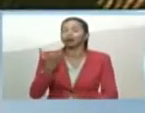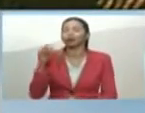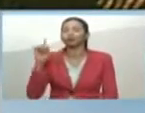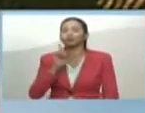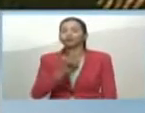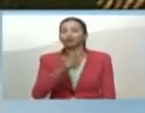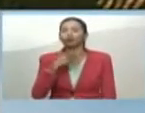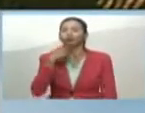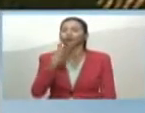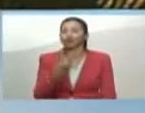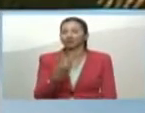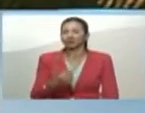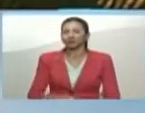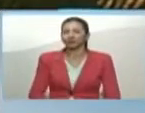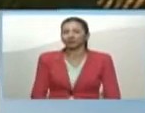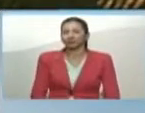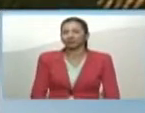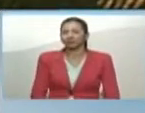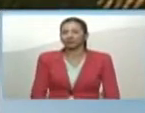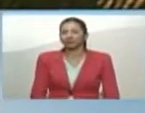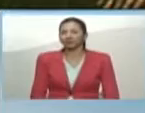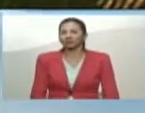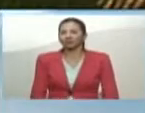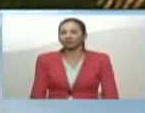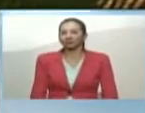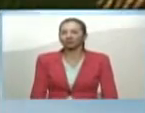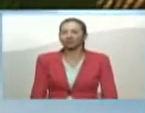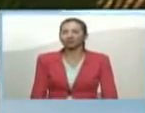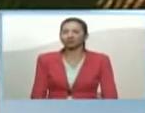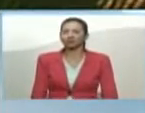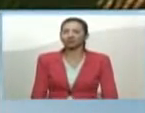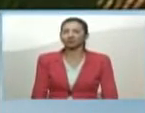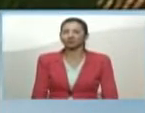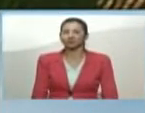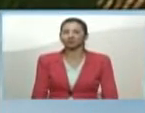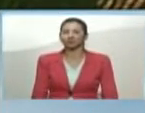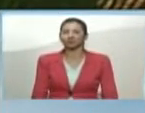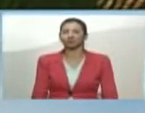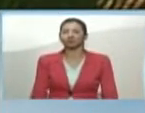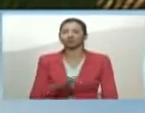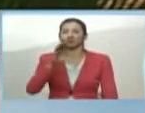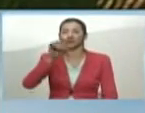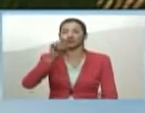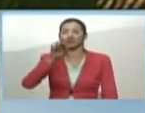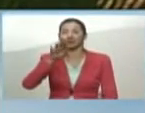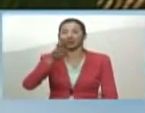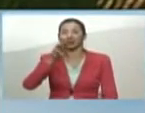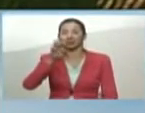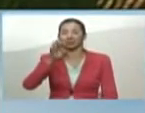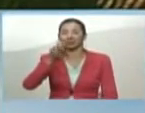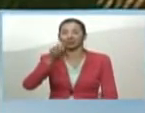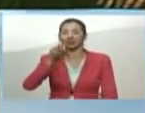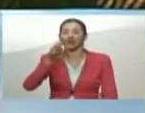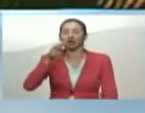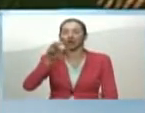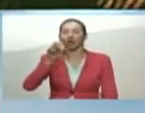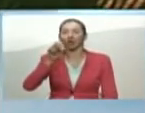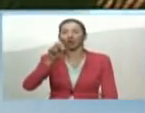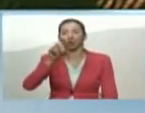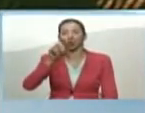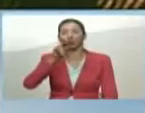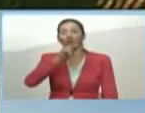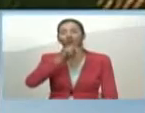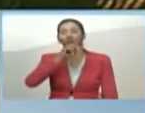palabra a la compañera Carmen González, Ángeles del Carmen